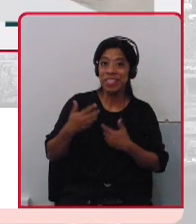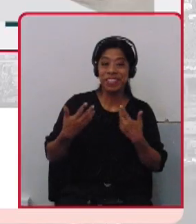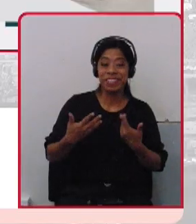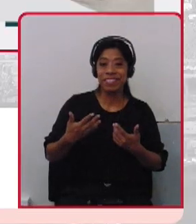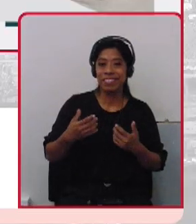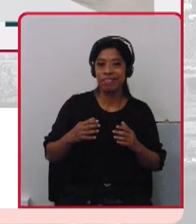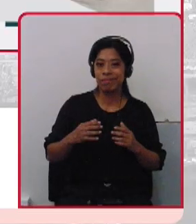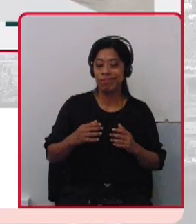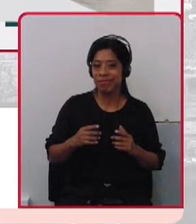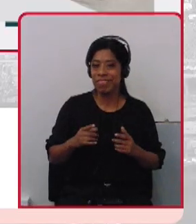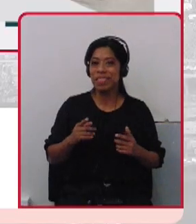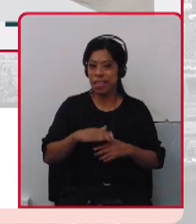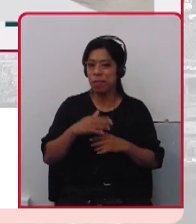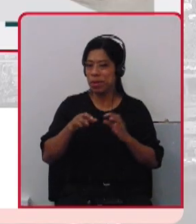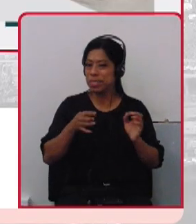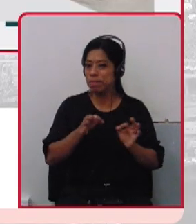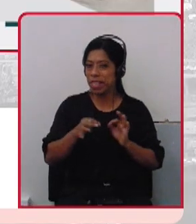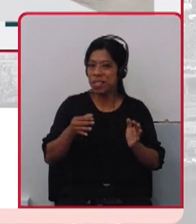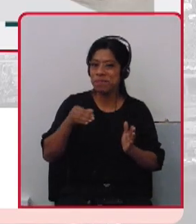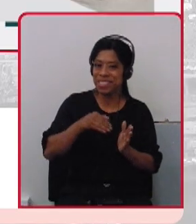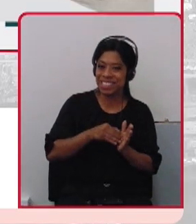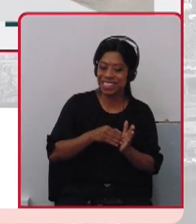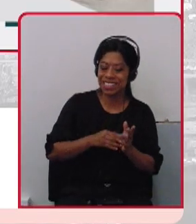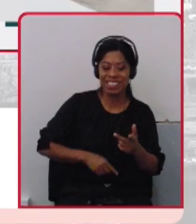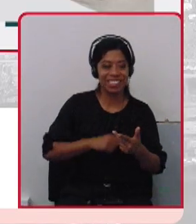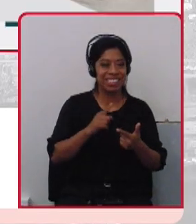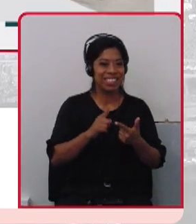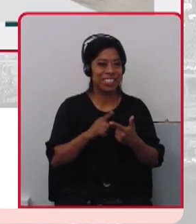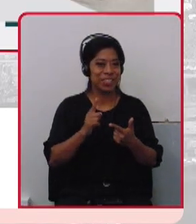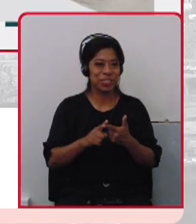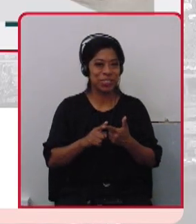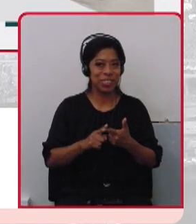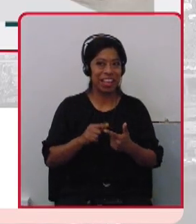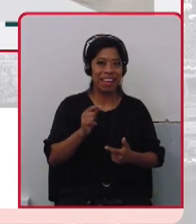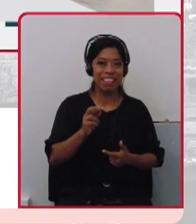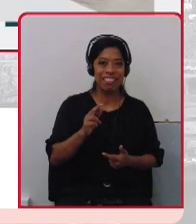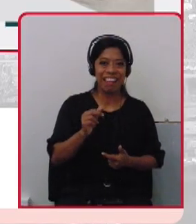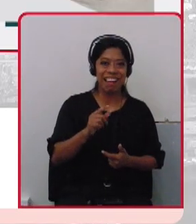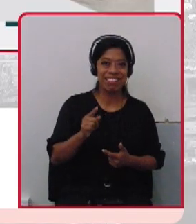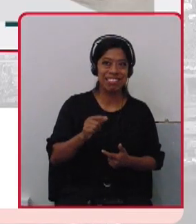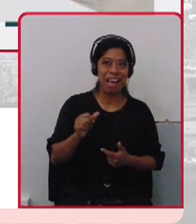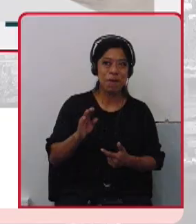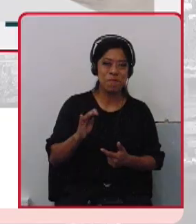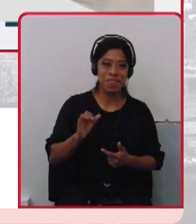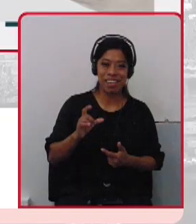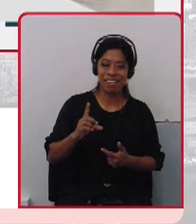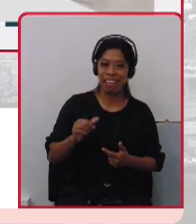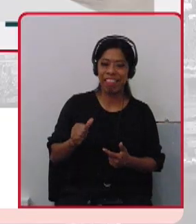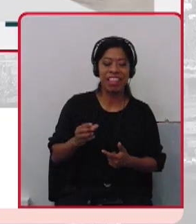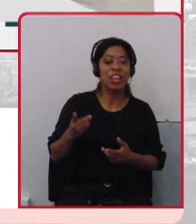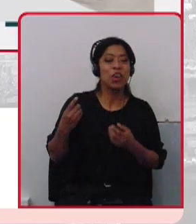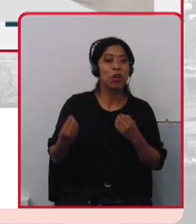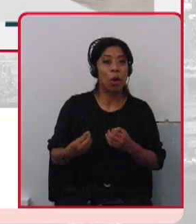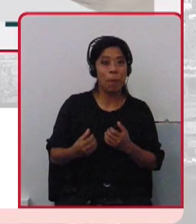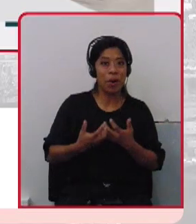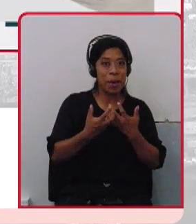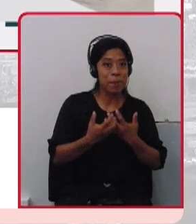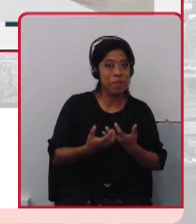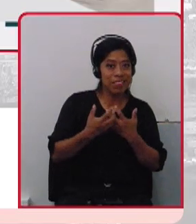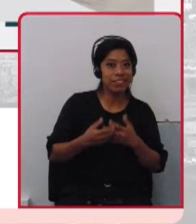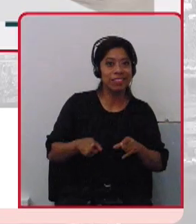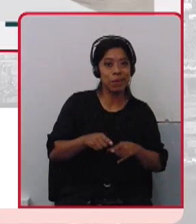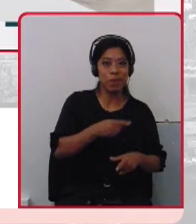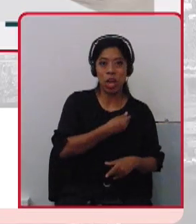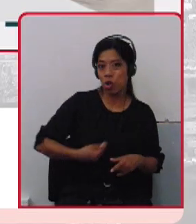a ahondar en ese tema. El segundo es la trazabilidad que nos da nuestra gobernanza, tanto de empresa como al gobierno peruano